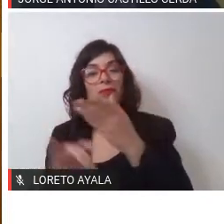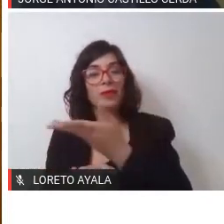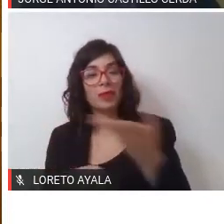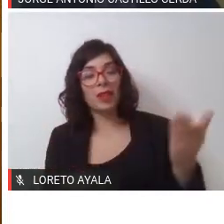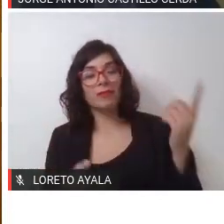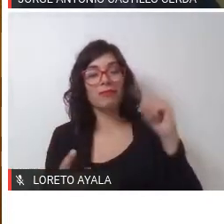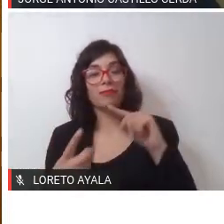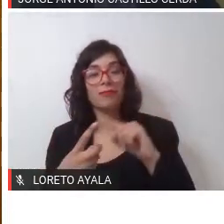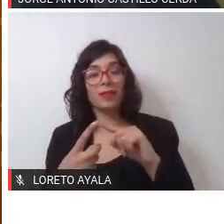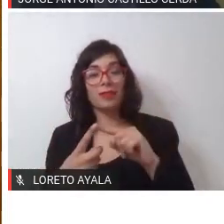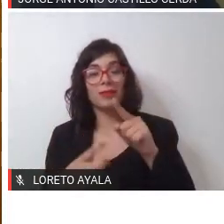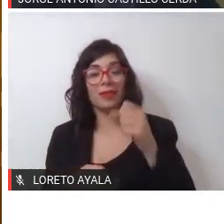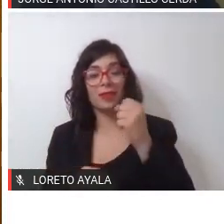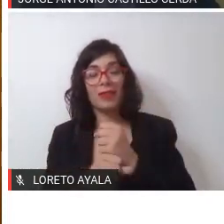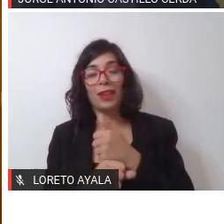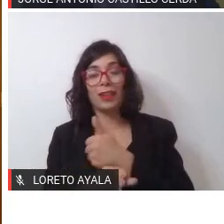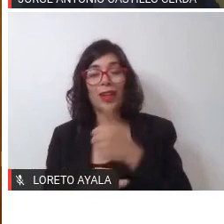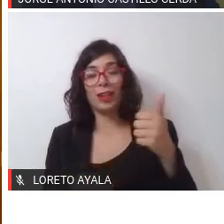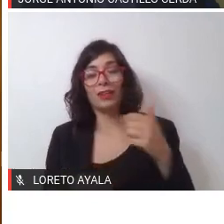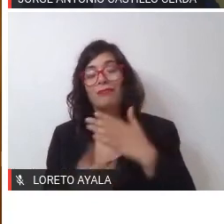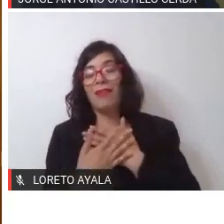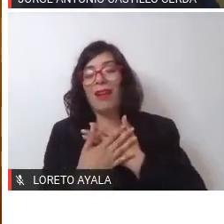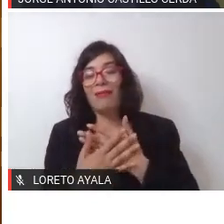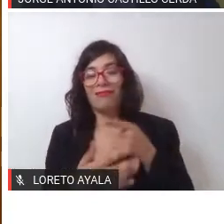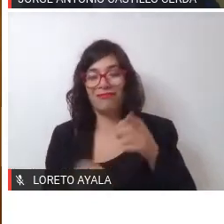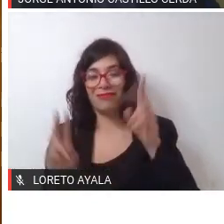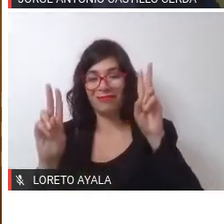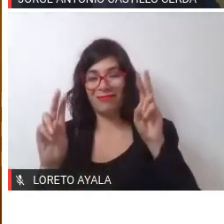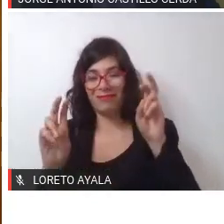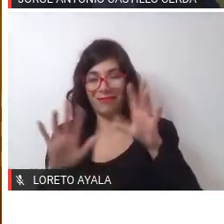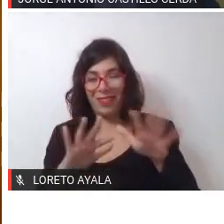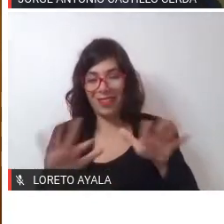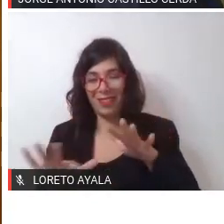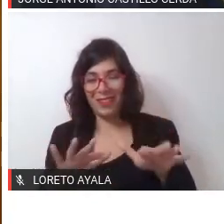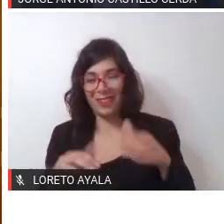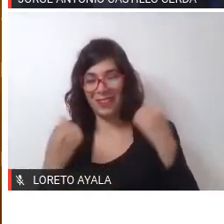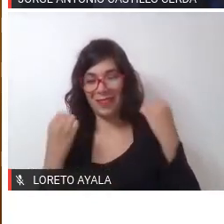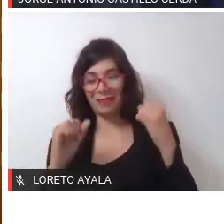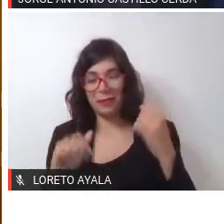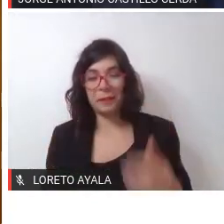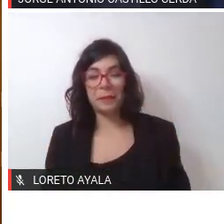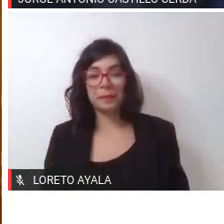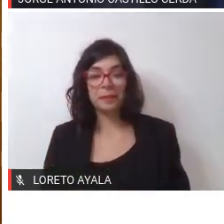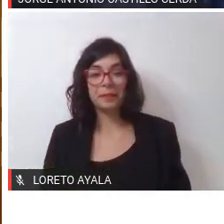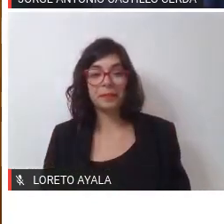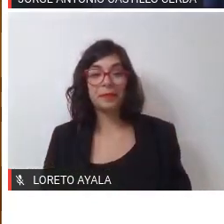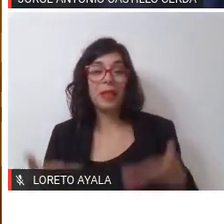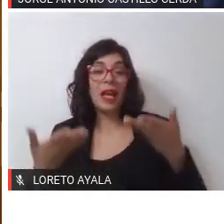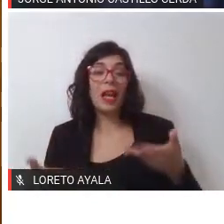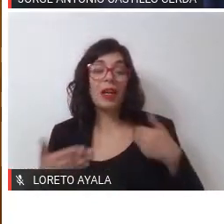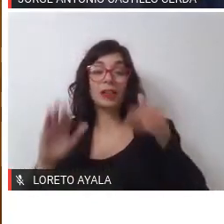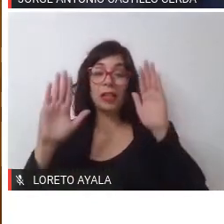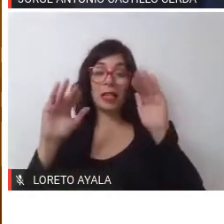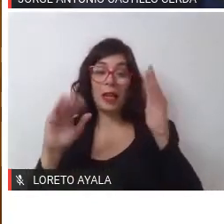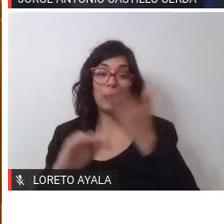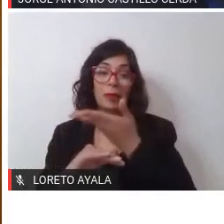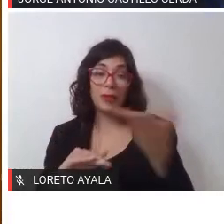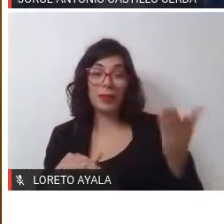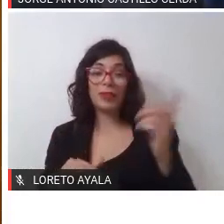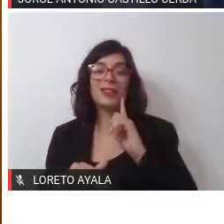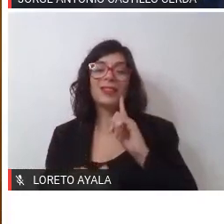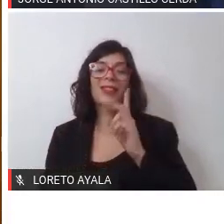continuar todos aquellos que amamos la actividad física. Por lo pronto, estimado, yo me despido y dejo con ustedes al jefe